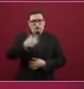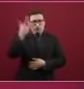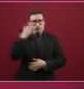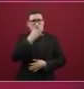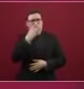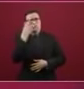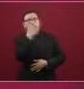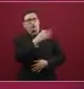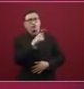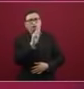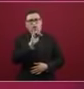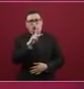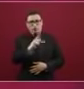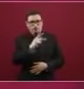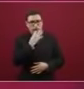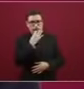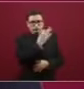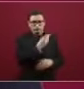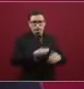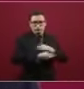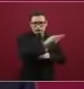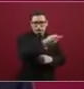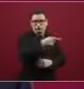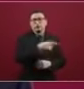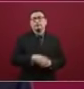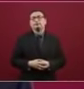al presidente Trump, que si